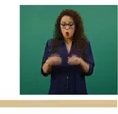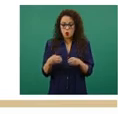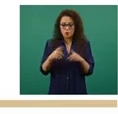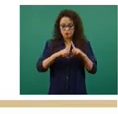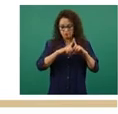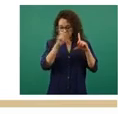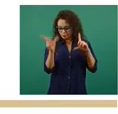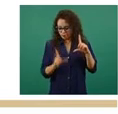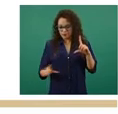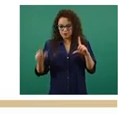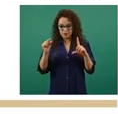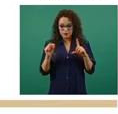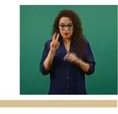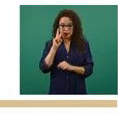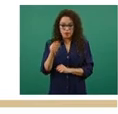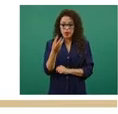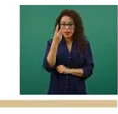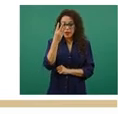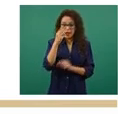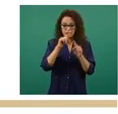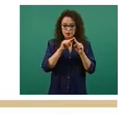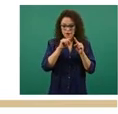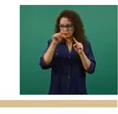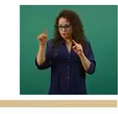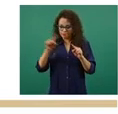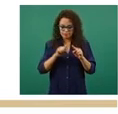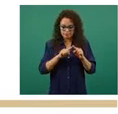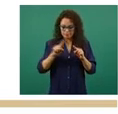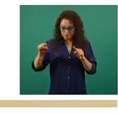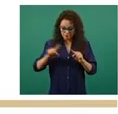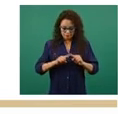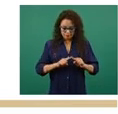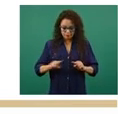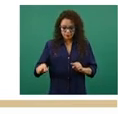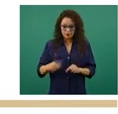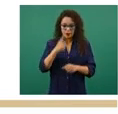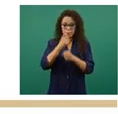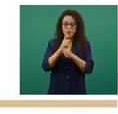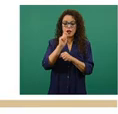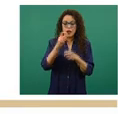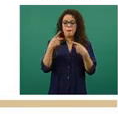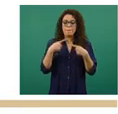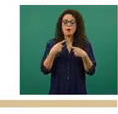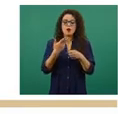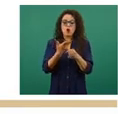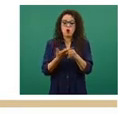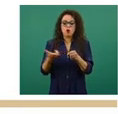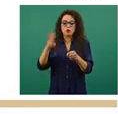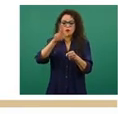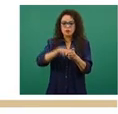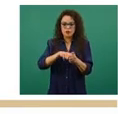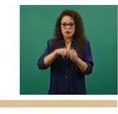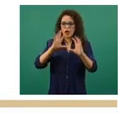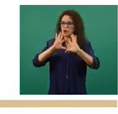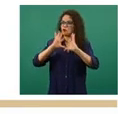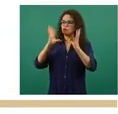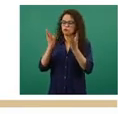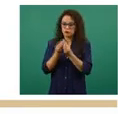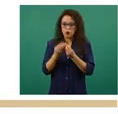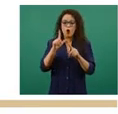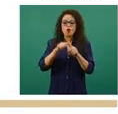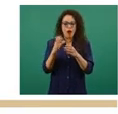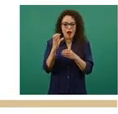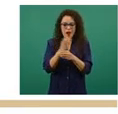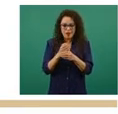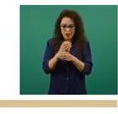Y vemos 3 líneas. Una línea donde vemos las personas hospitalizadas, la total, la parte café. Vemos abajo